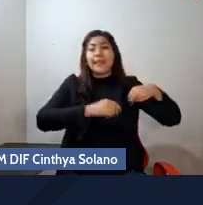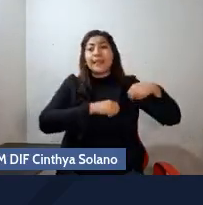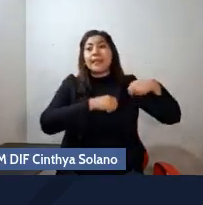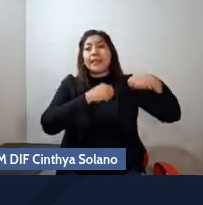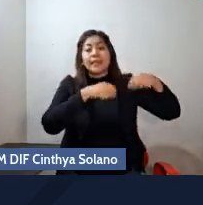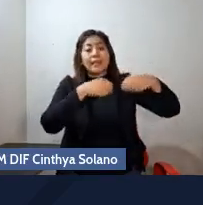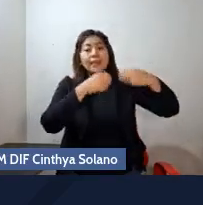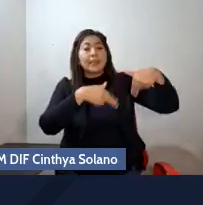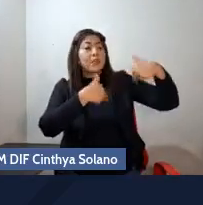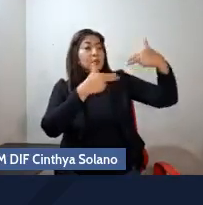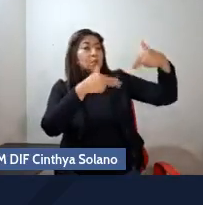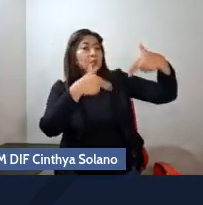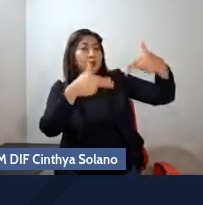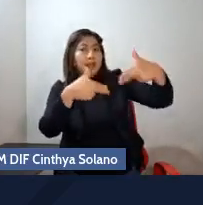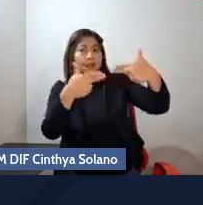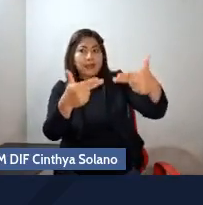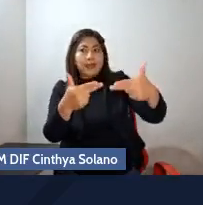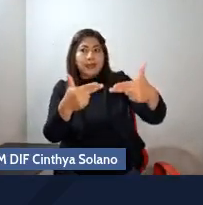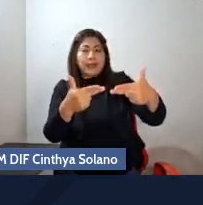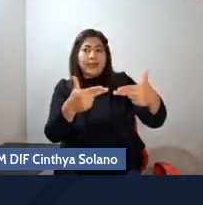esta persona que falleció.